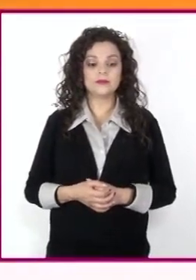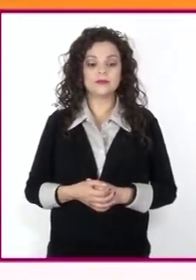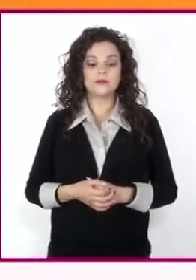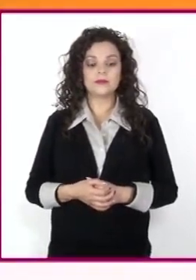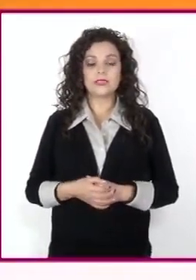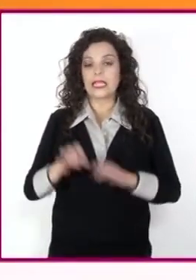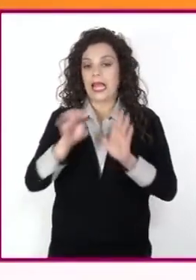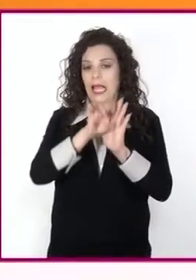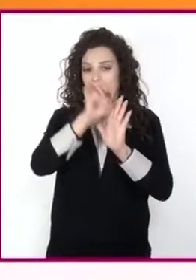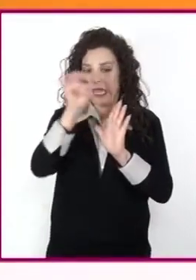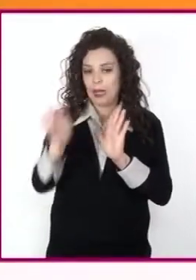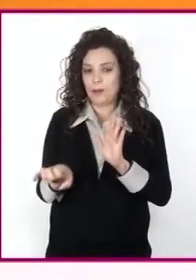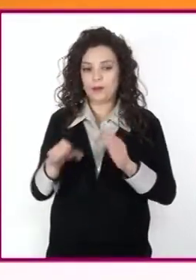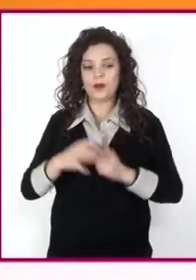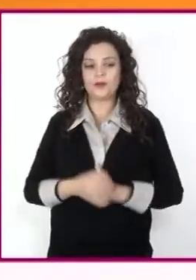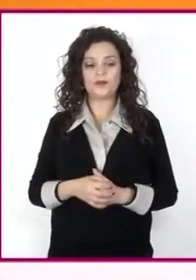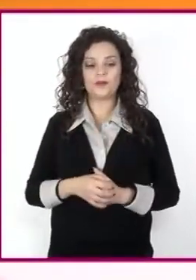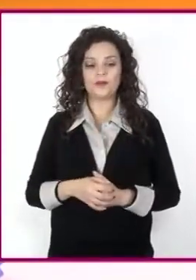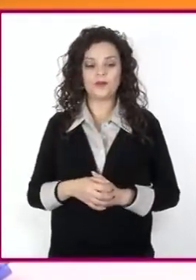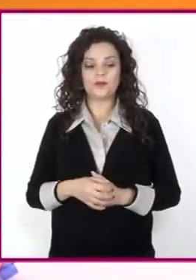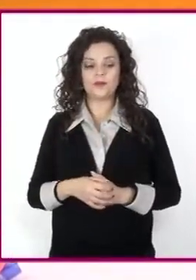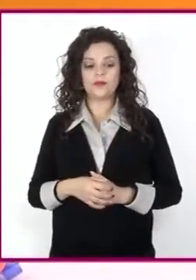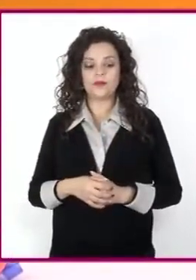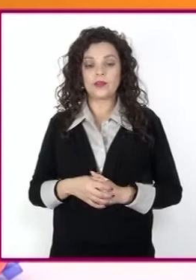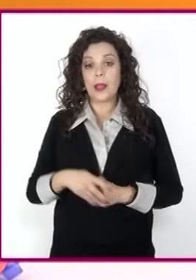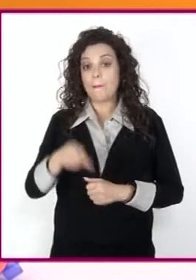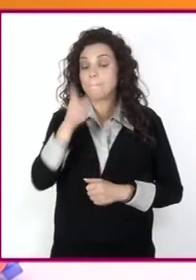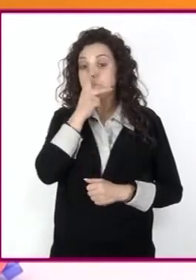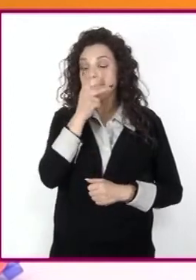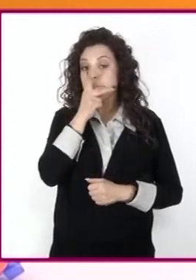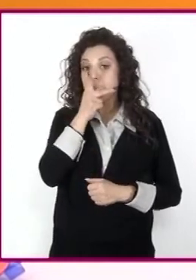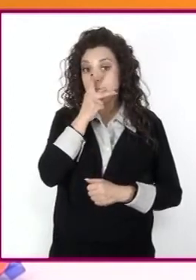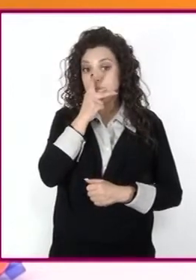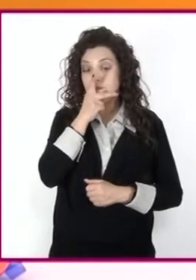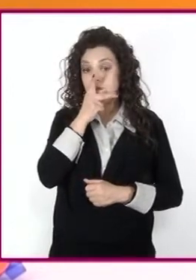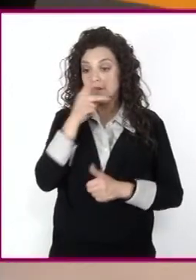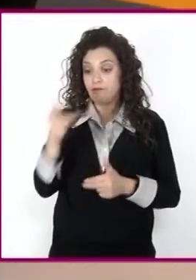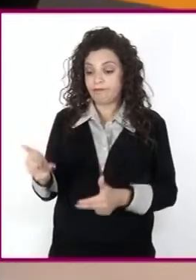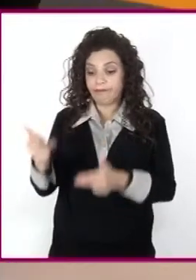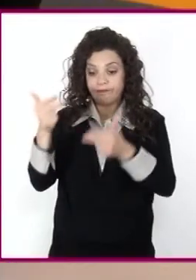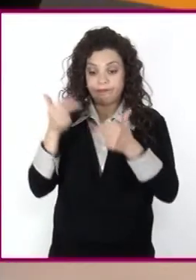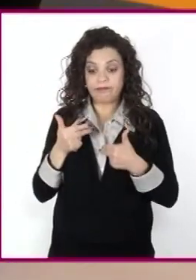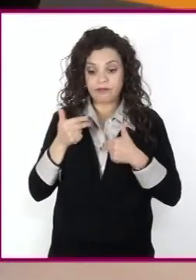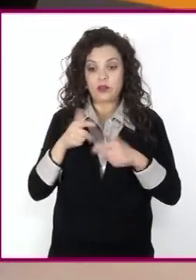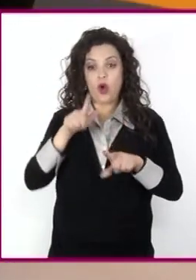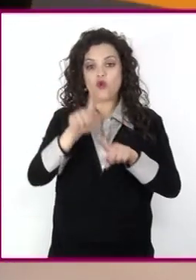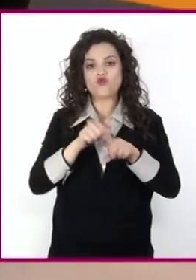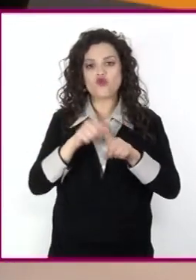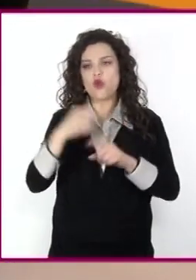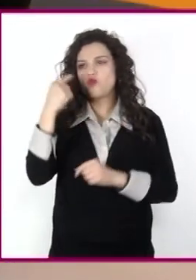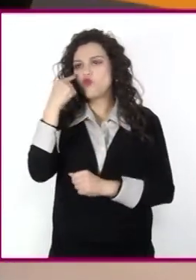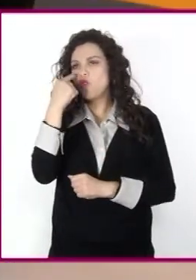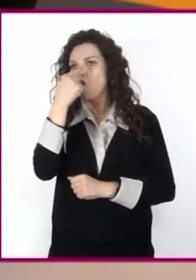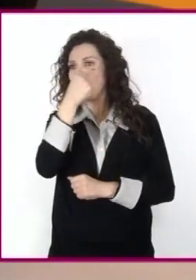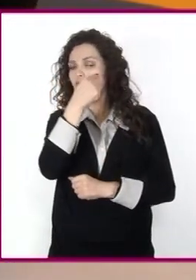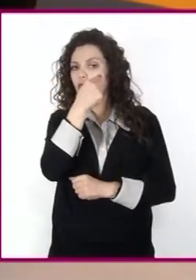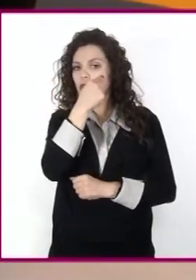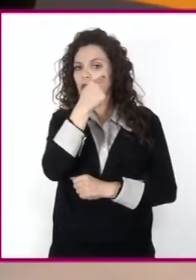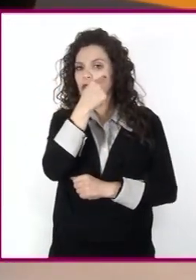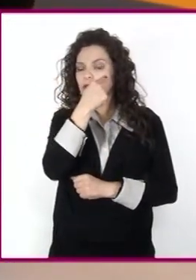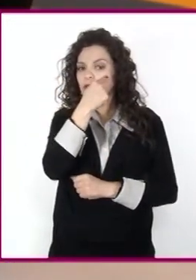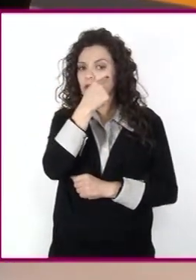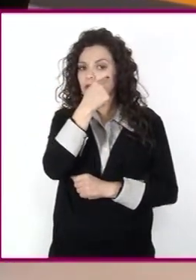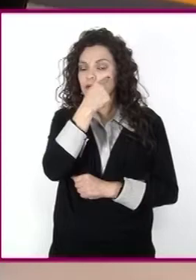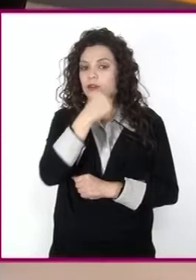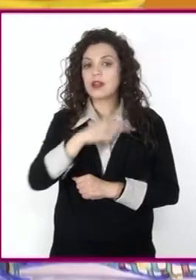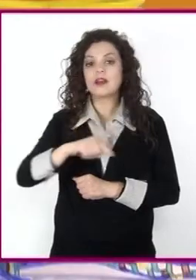Por ejemplo, que nuestro padre nos herede el color de ojos marrón y nuestra madre el